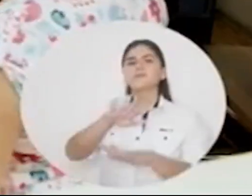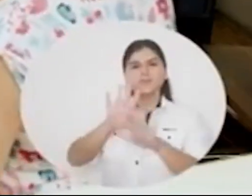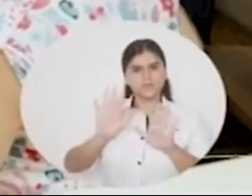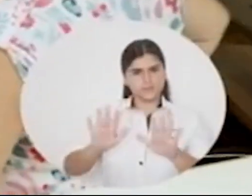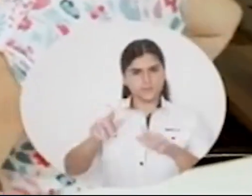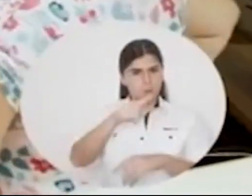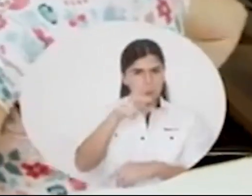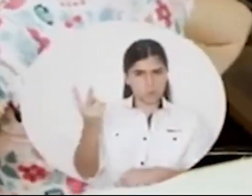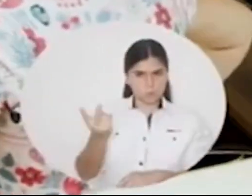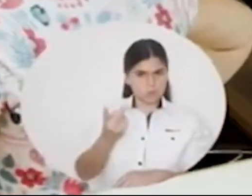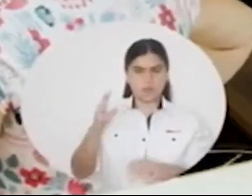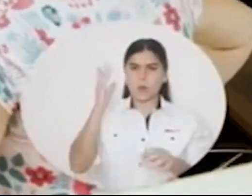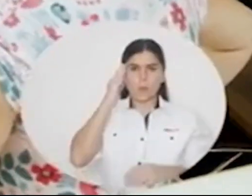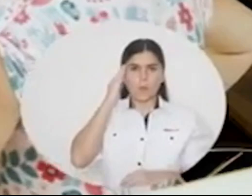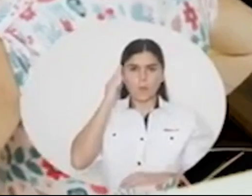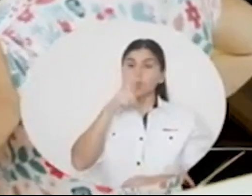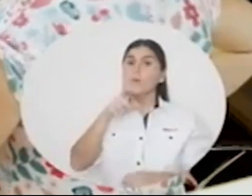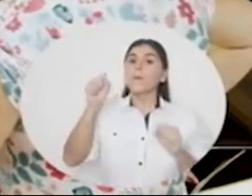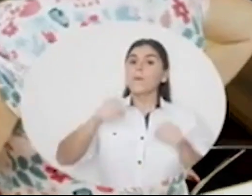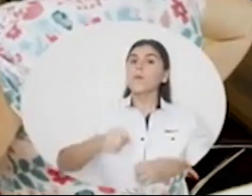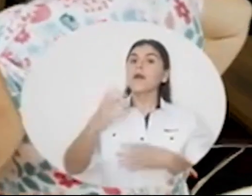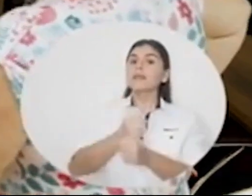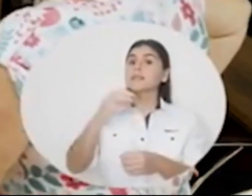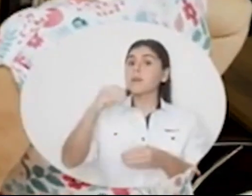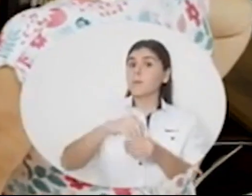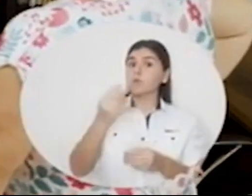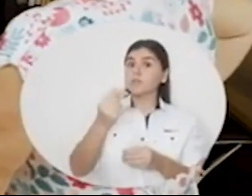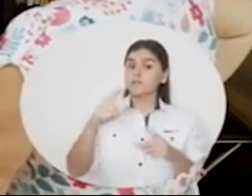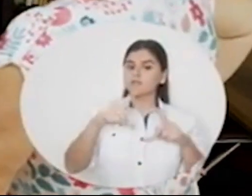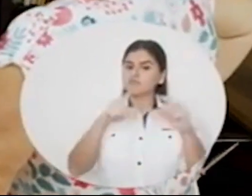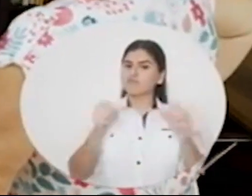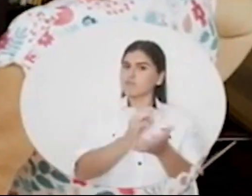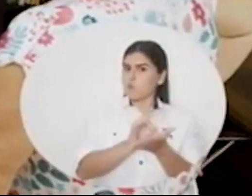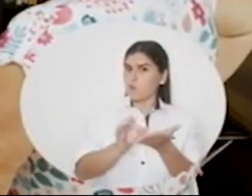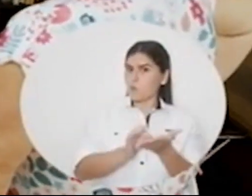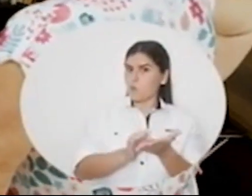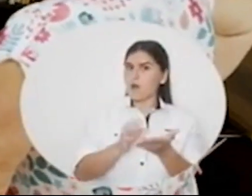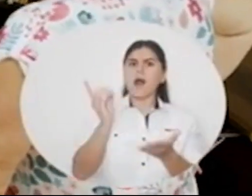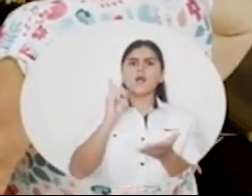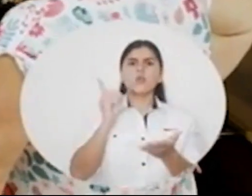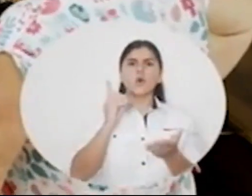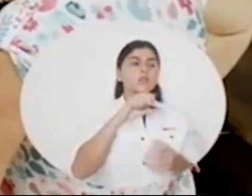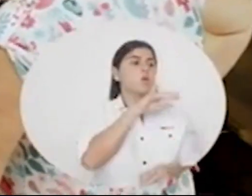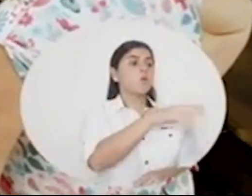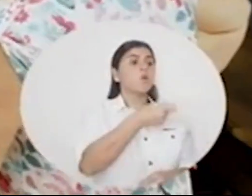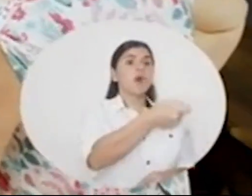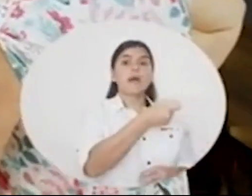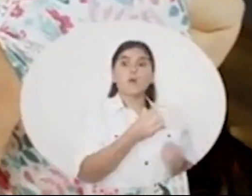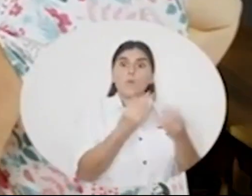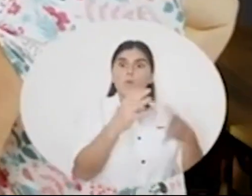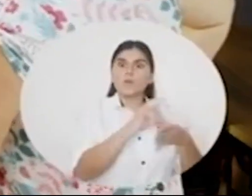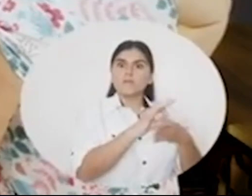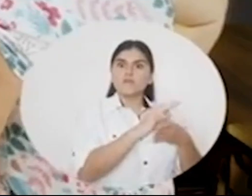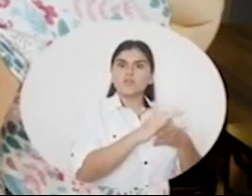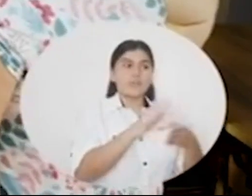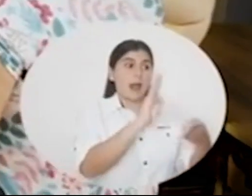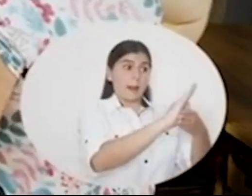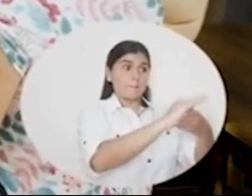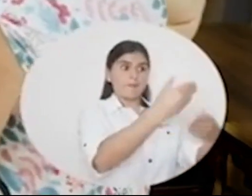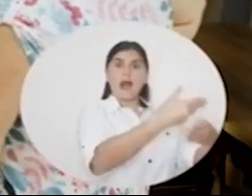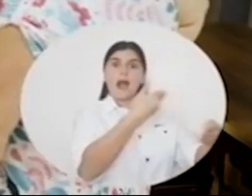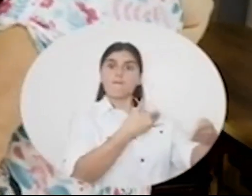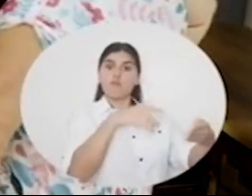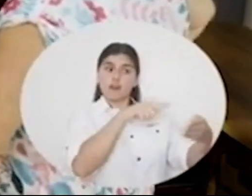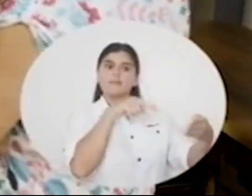Pero no se preocupen, vea, ustedes pueden hacer el depósito de dinero de manera en efectivo desde un cajero multifuncional,